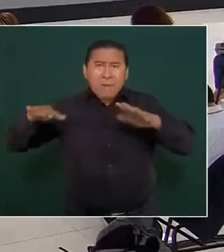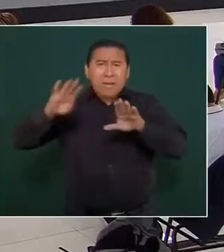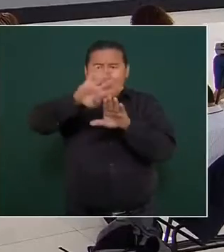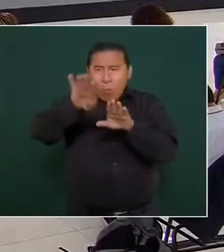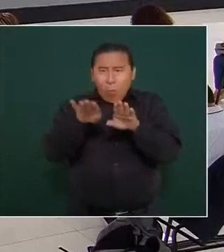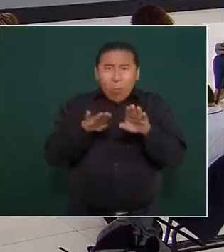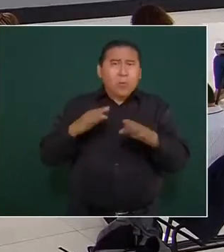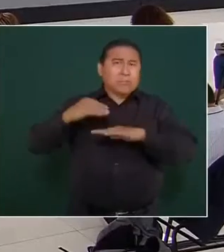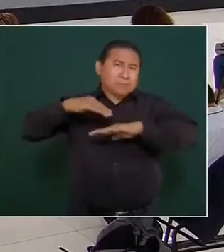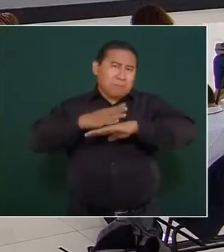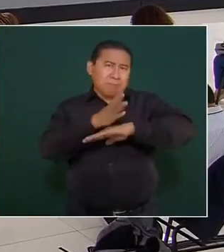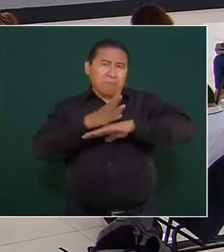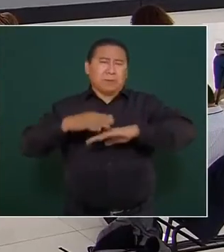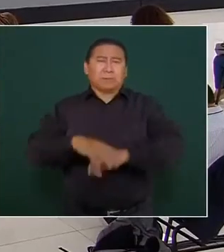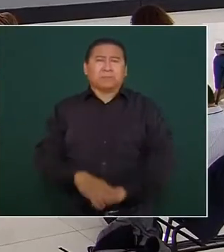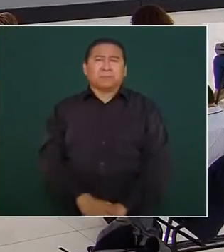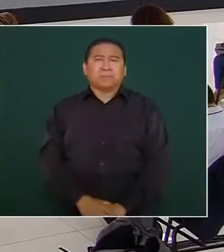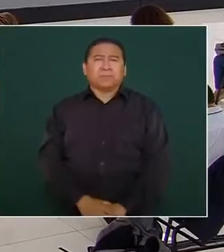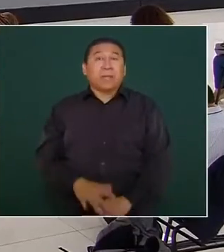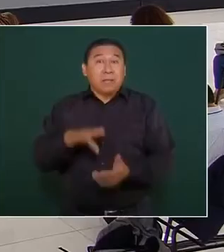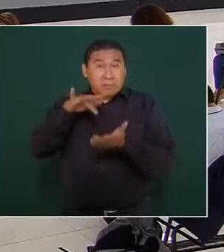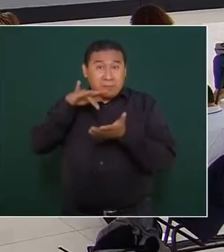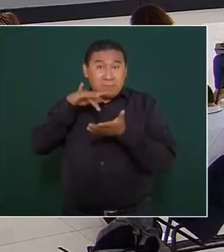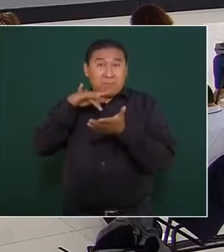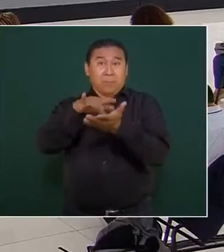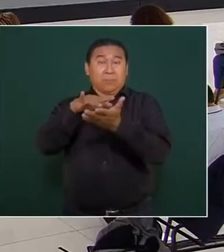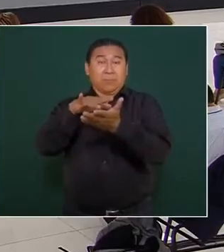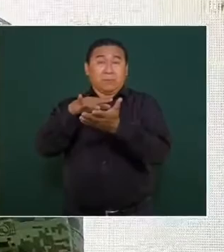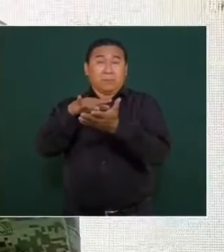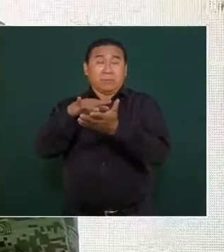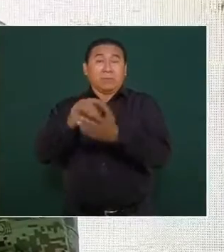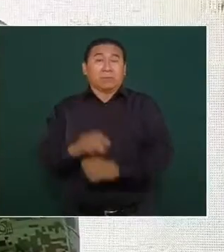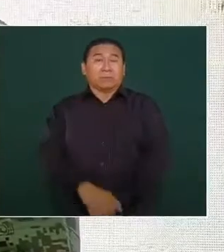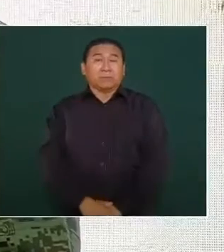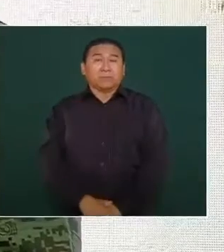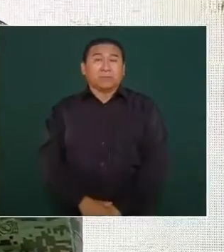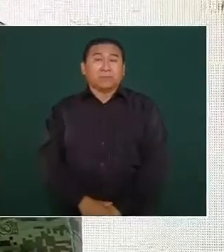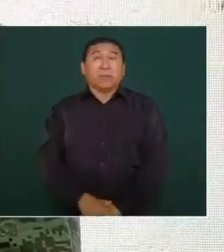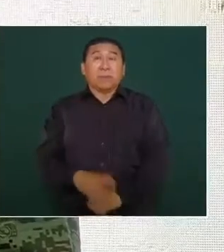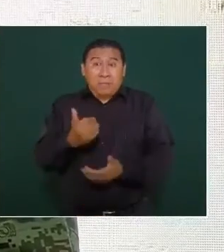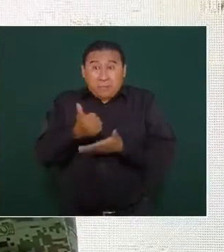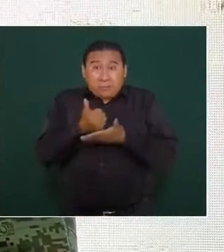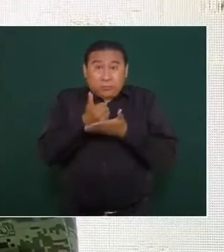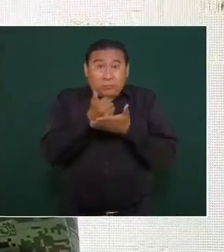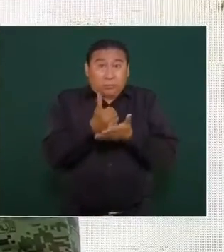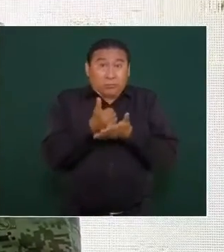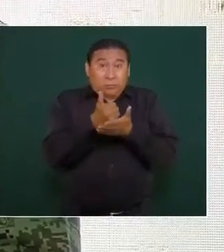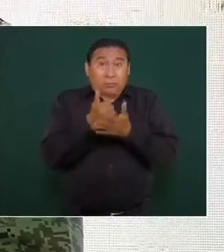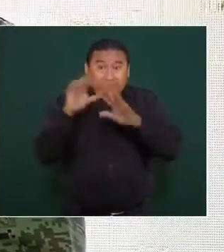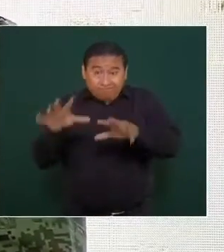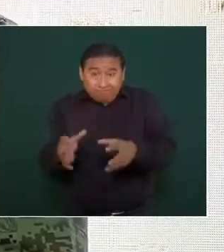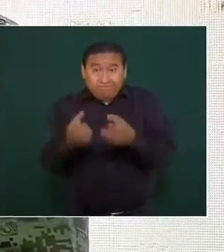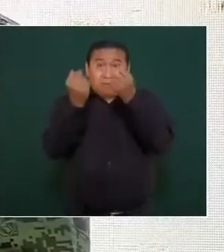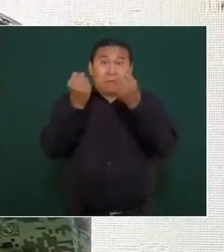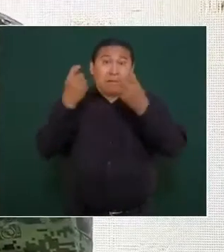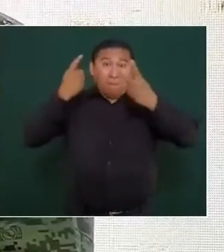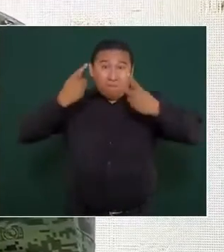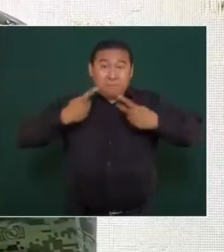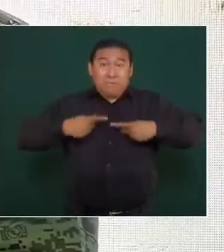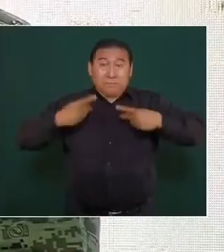y playas. En cuanto a apoyos, se han proporcionado primeros auxilios, se han rescatado a